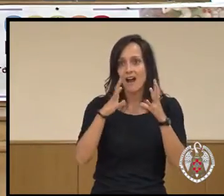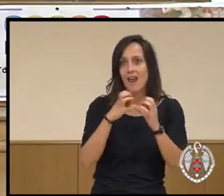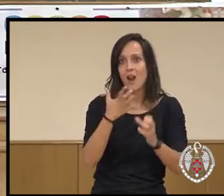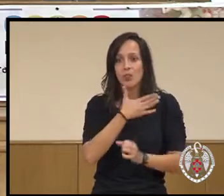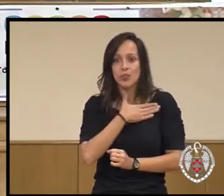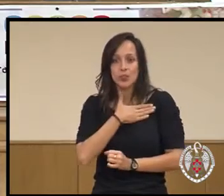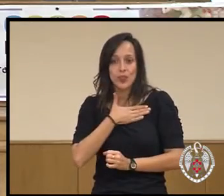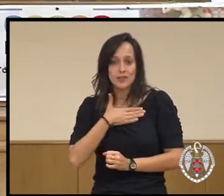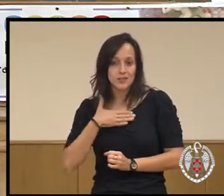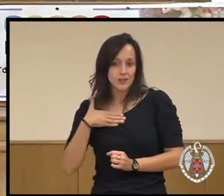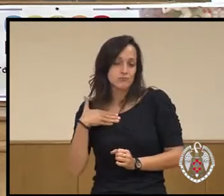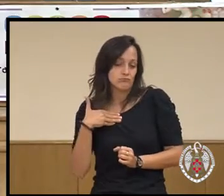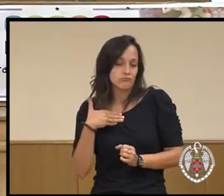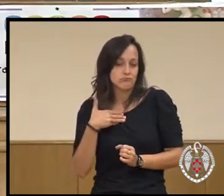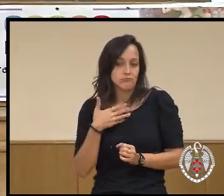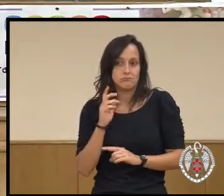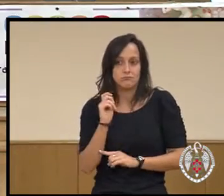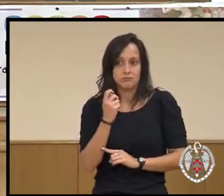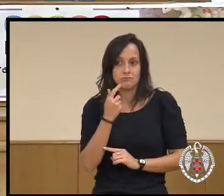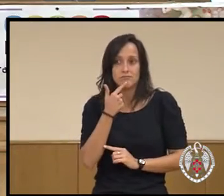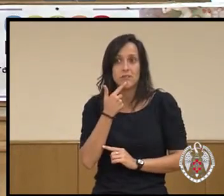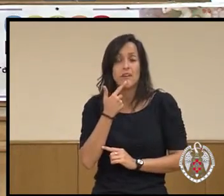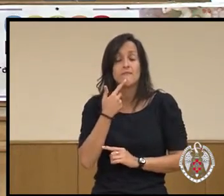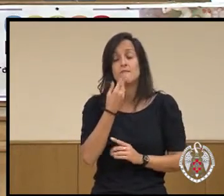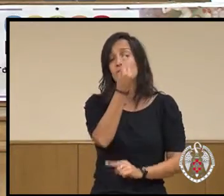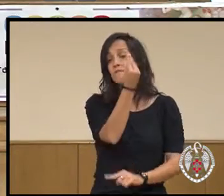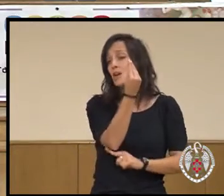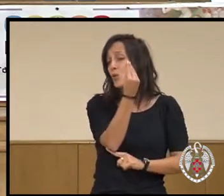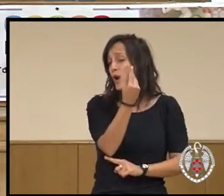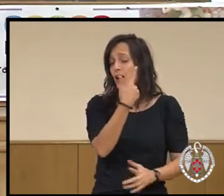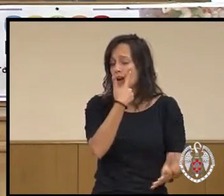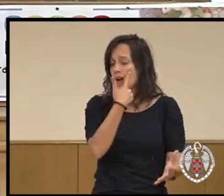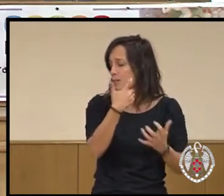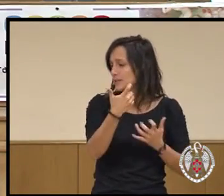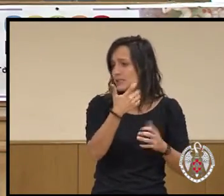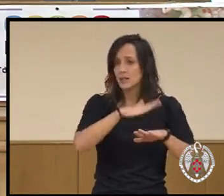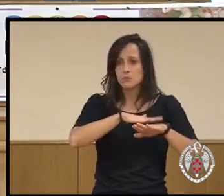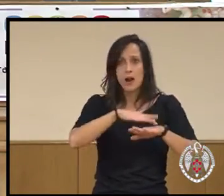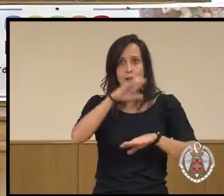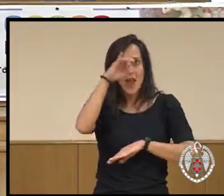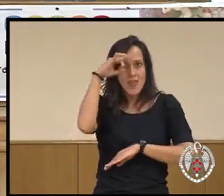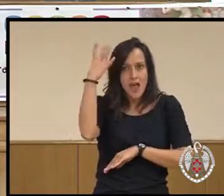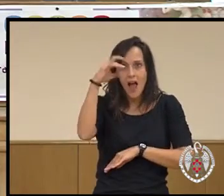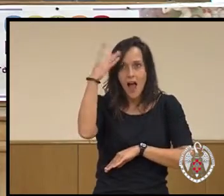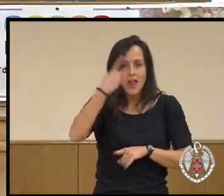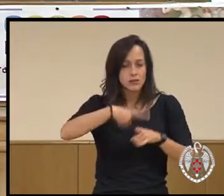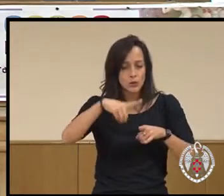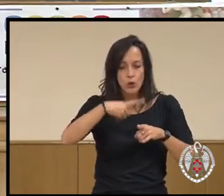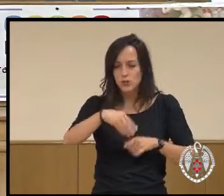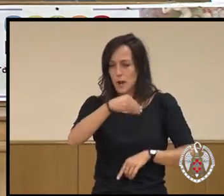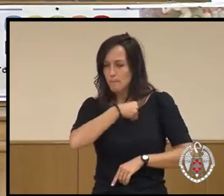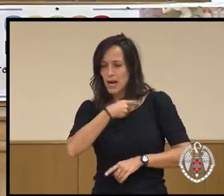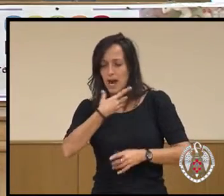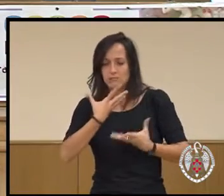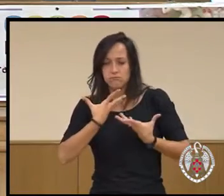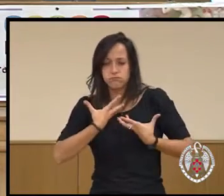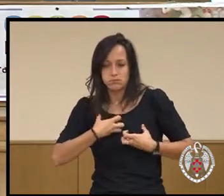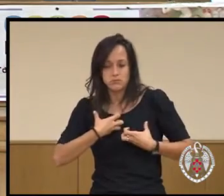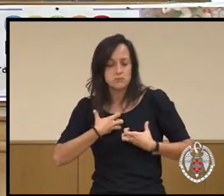más eminente de su tiempo y la más representativa de sus ideales y también de sus problemas y de sus desgracias. Y, por